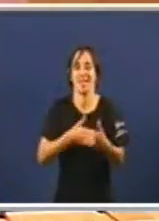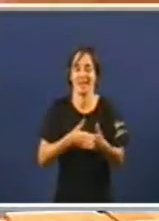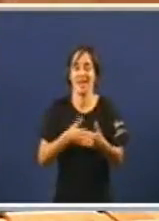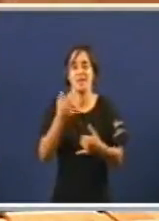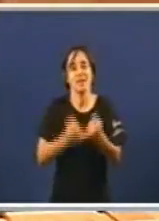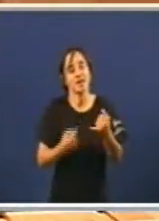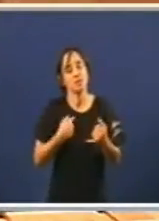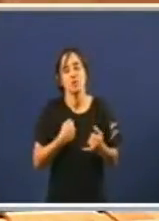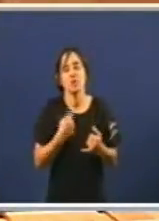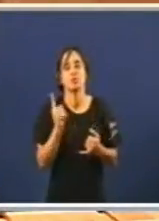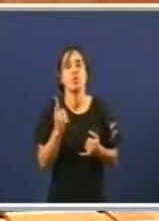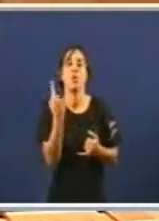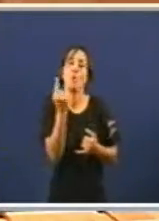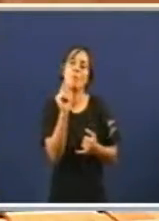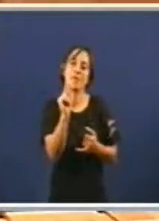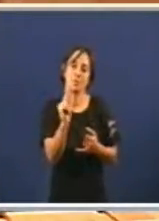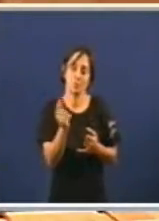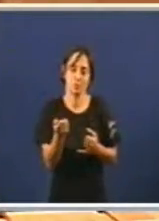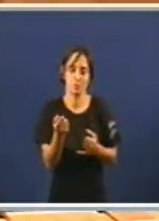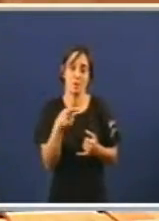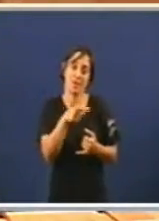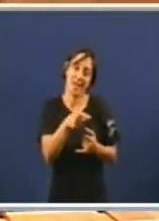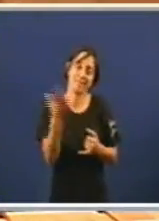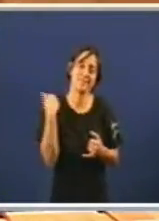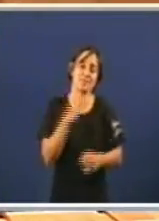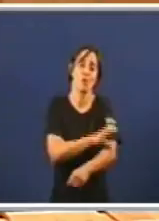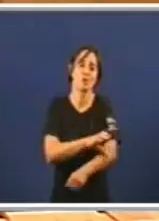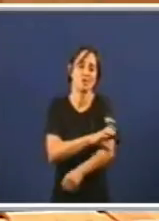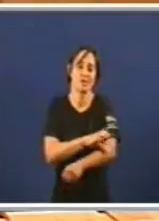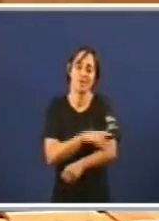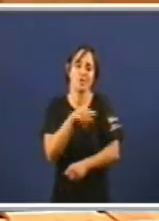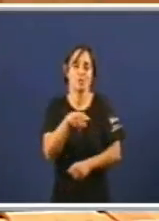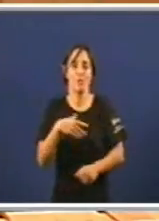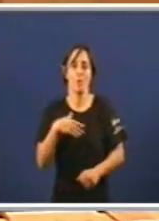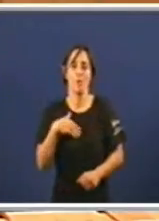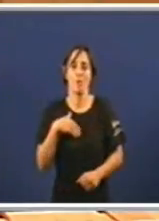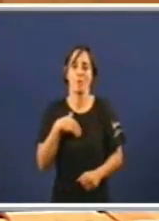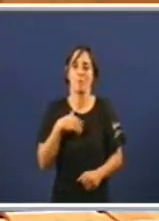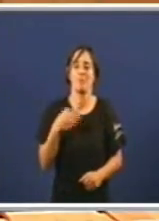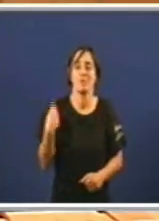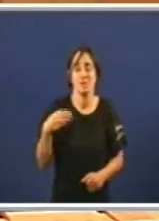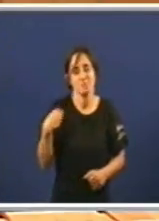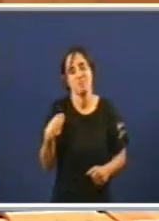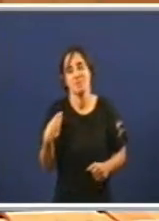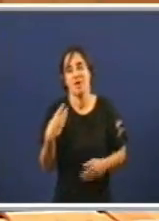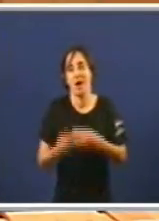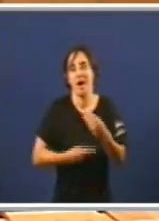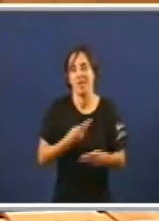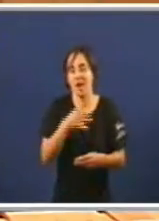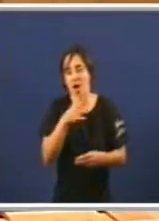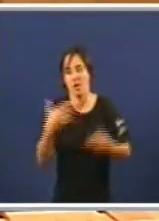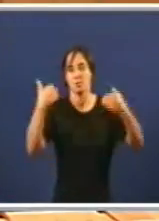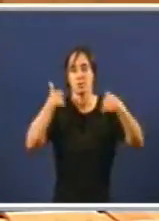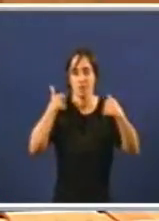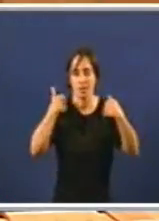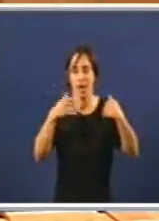medio minuto, pero ese papelón tiño o conselleiro, papelón o que ten vostede. O que ten vostede, que vai ser quen